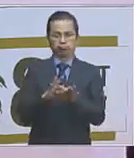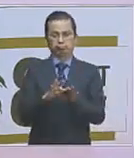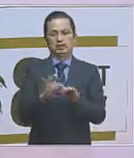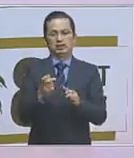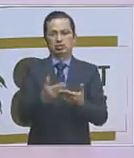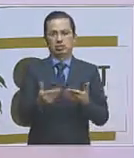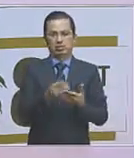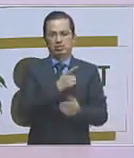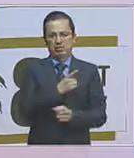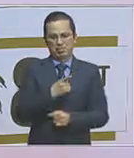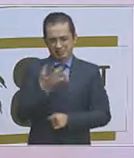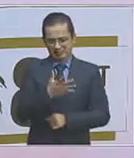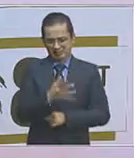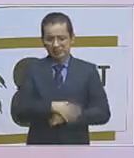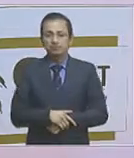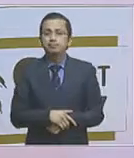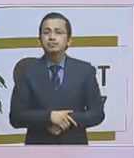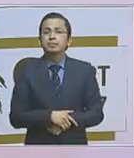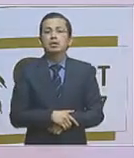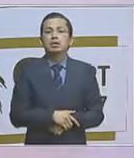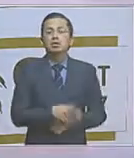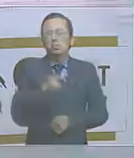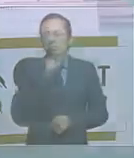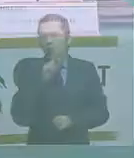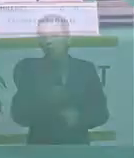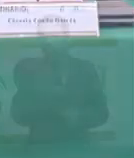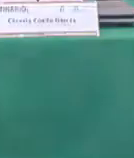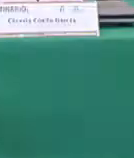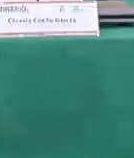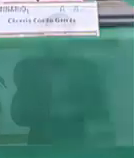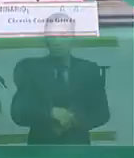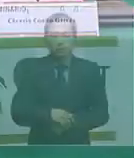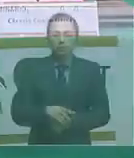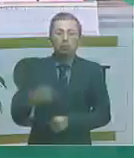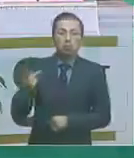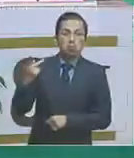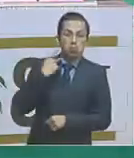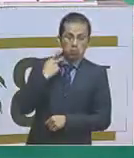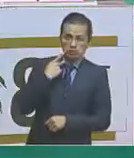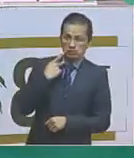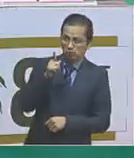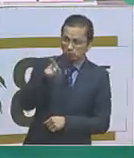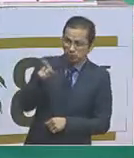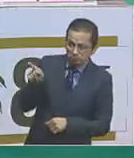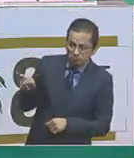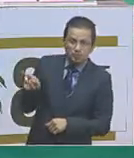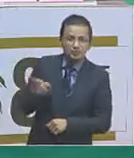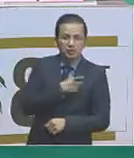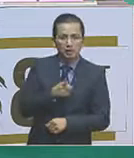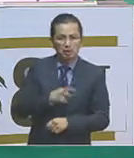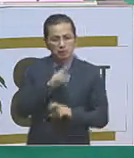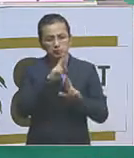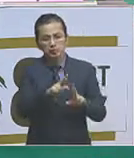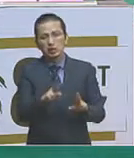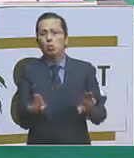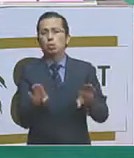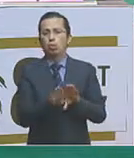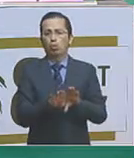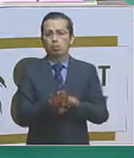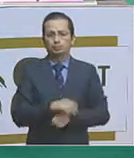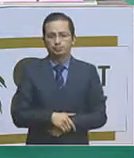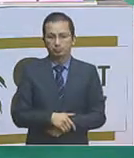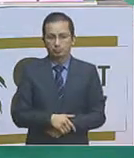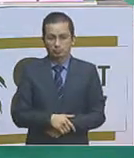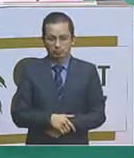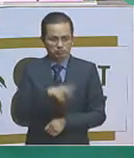deben responder los actores políticos la verdad es que no existe una receta yo no tengo o vengo con una